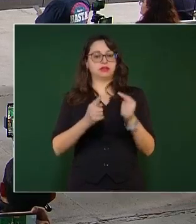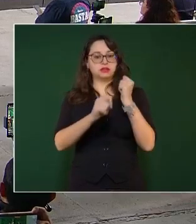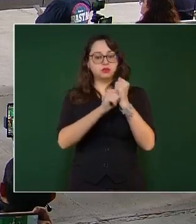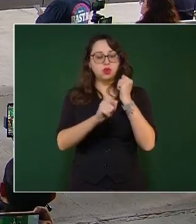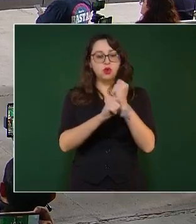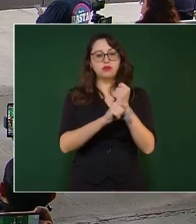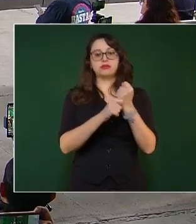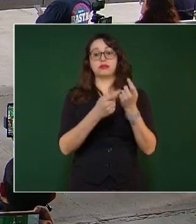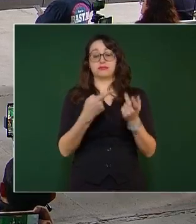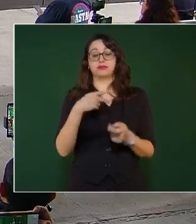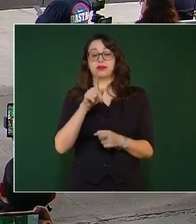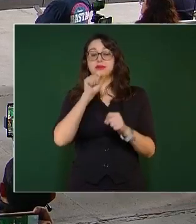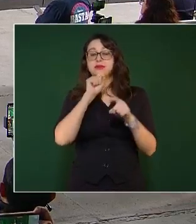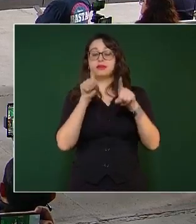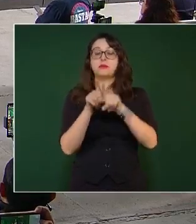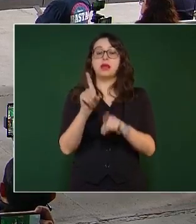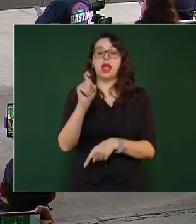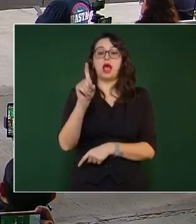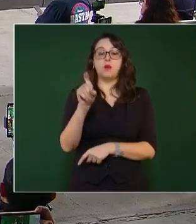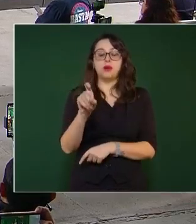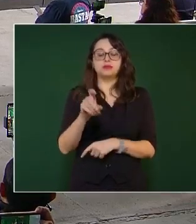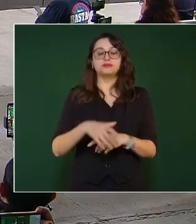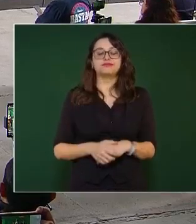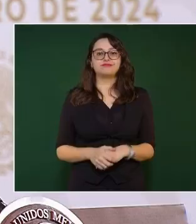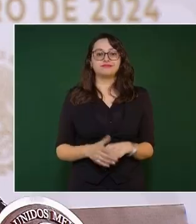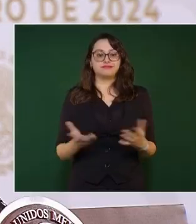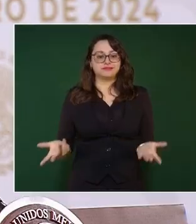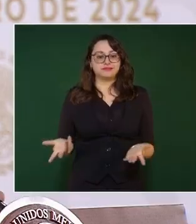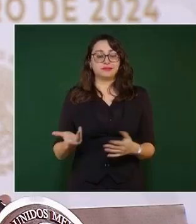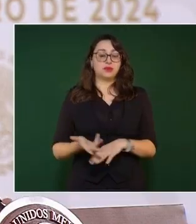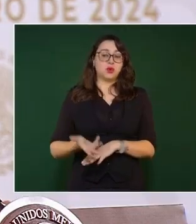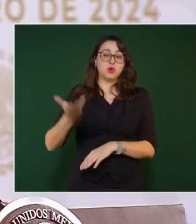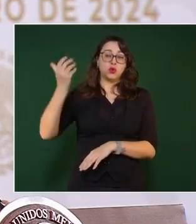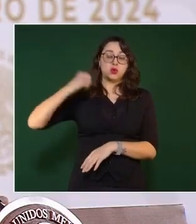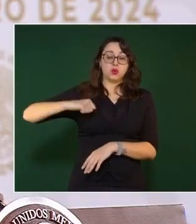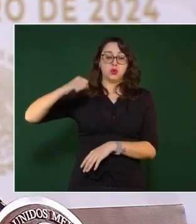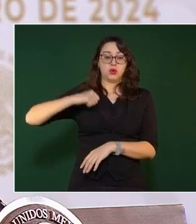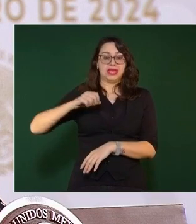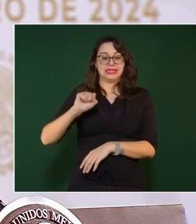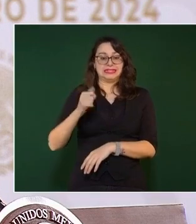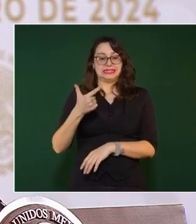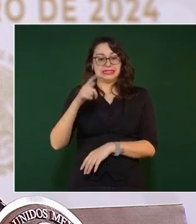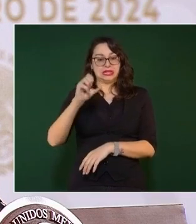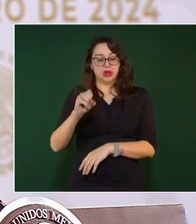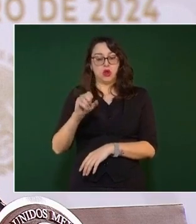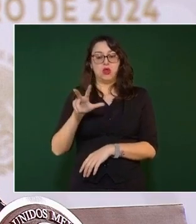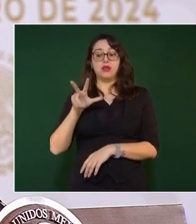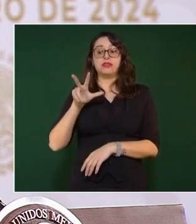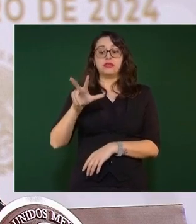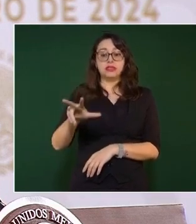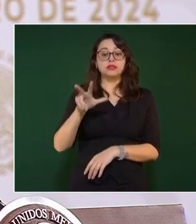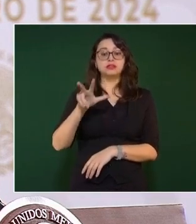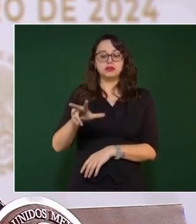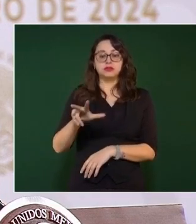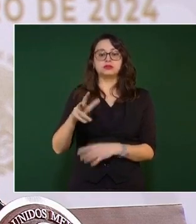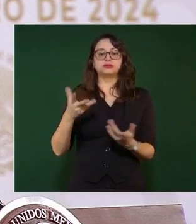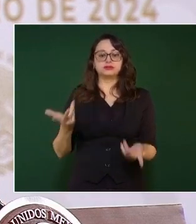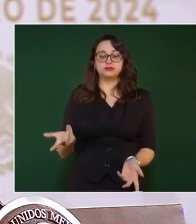vida de nuestro estado en lo que se refiere al agua. Primero, en el siglo XVIII, con el marqués de la Villa del Villar, cuando trajo